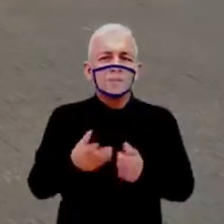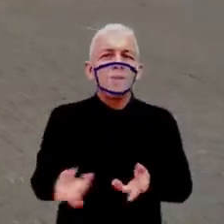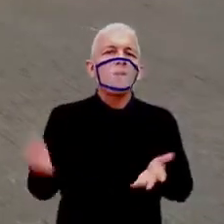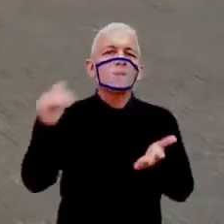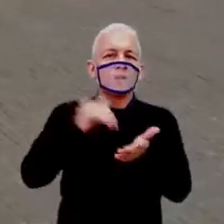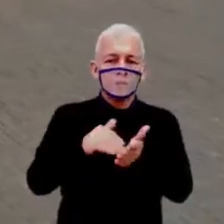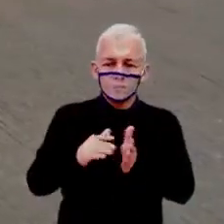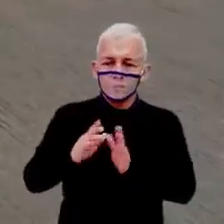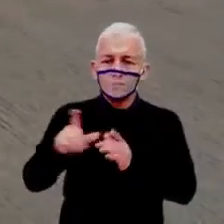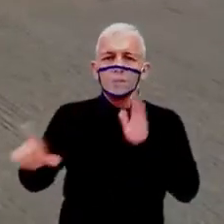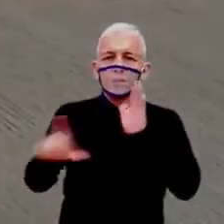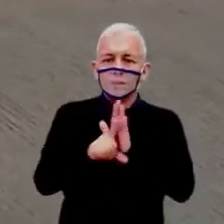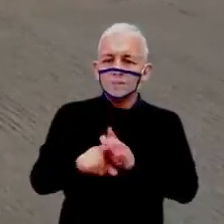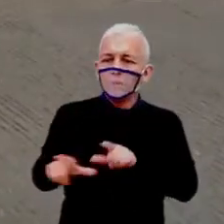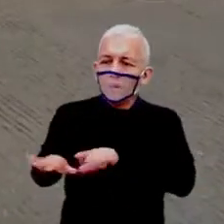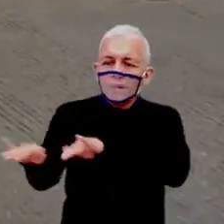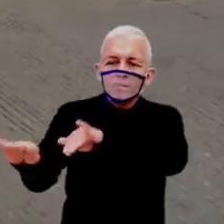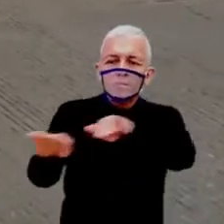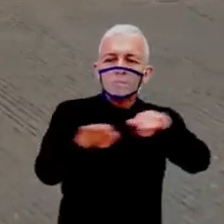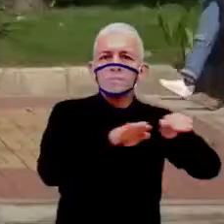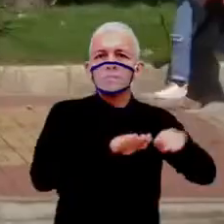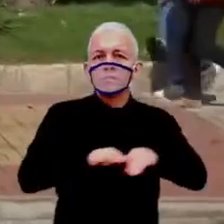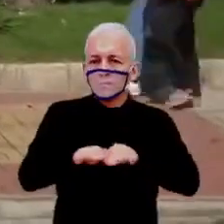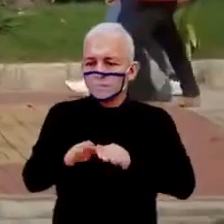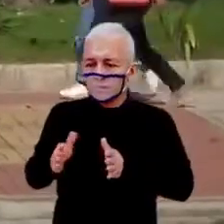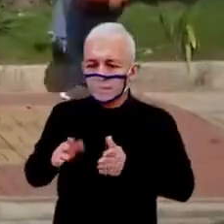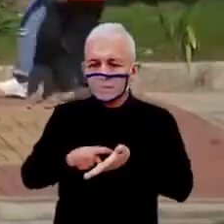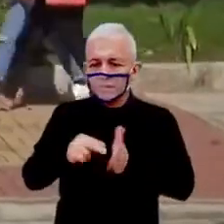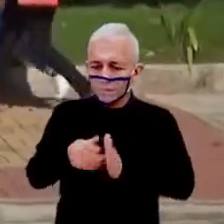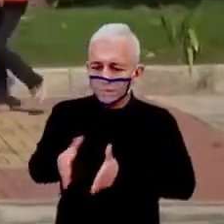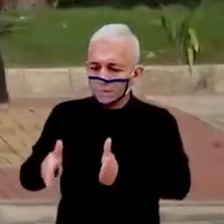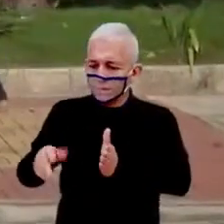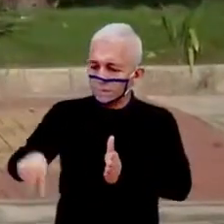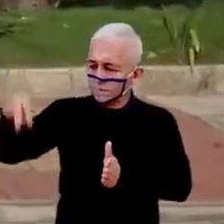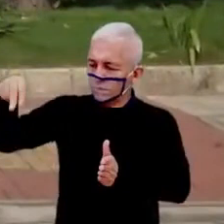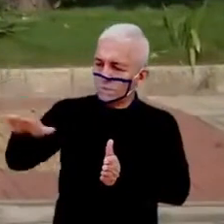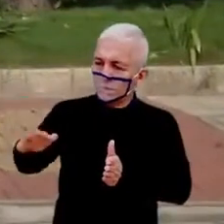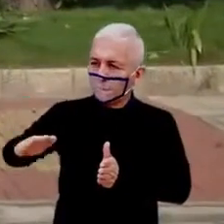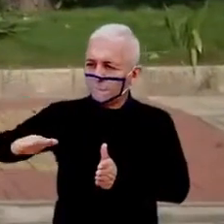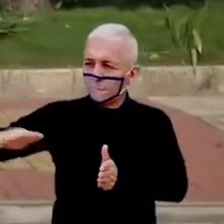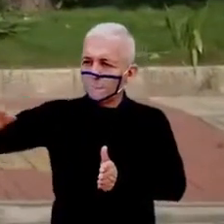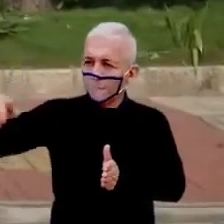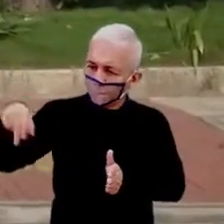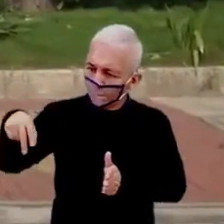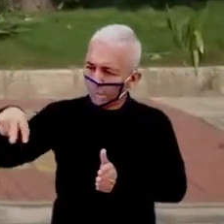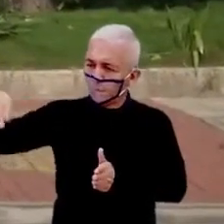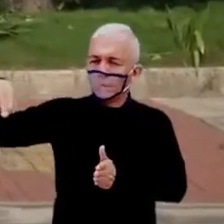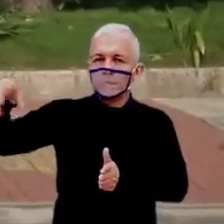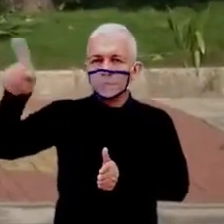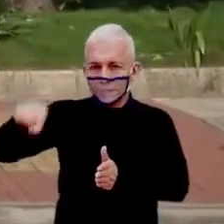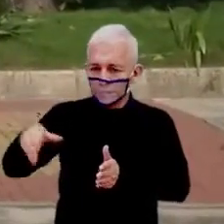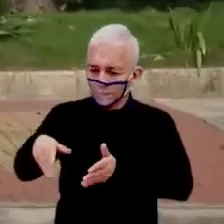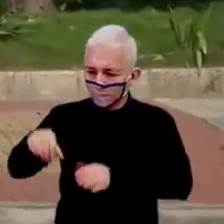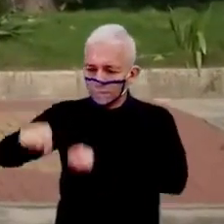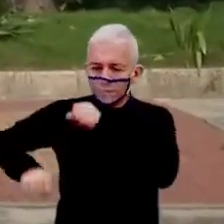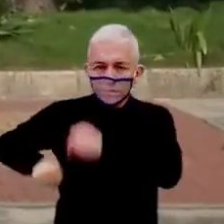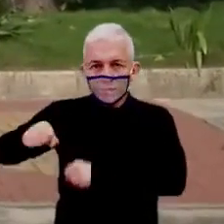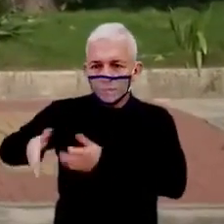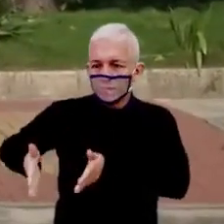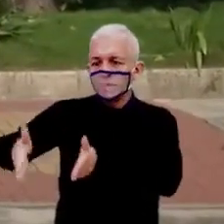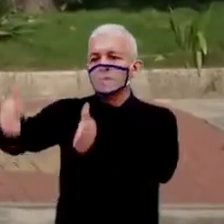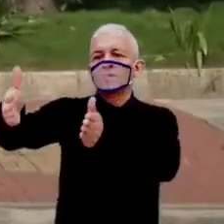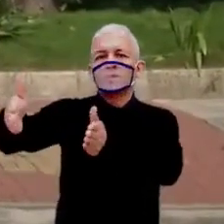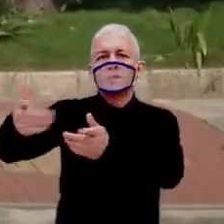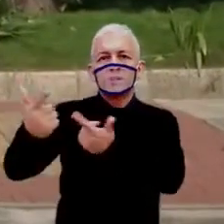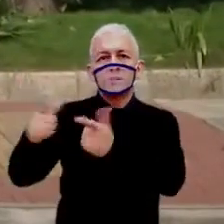y estandarizar el espacio público, sobre todo y especialmente los andenes, para que tanto usuarios de la bicicleta como peatones